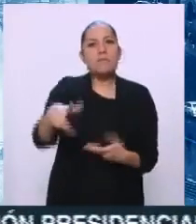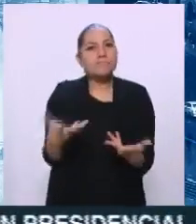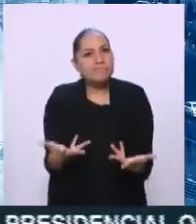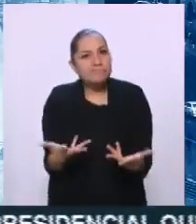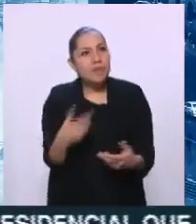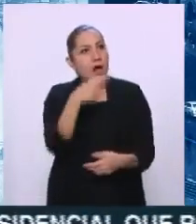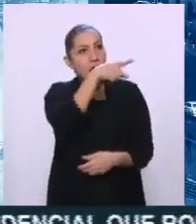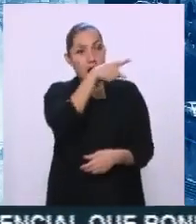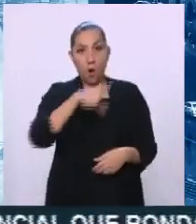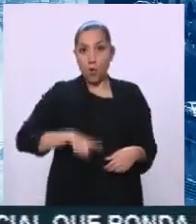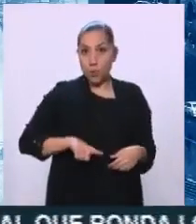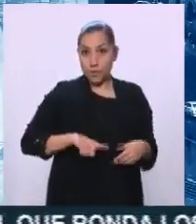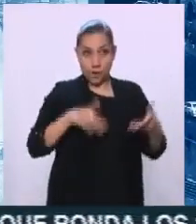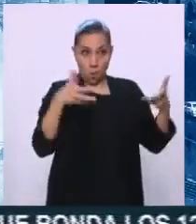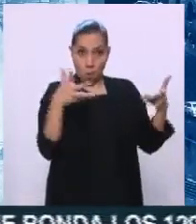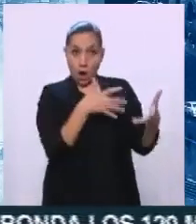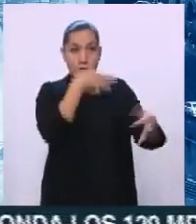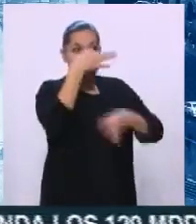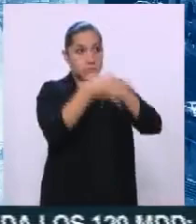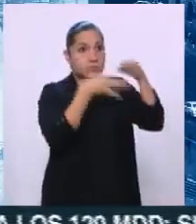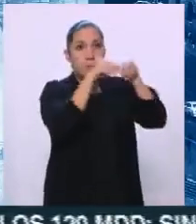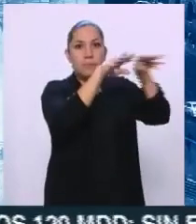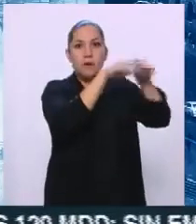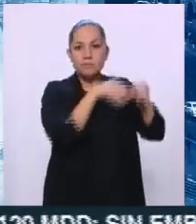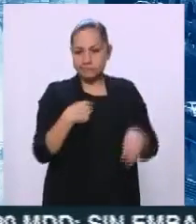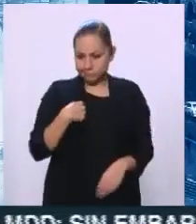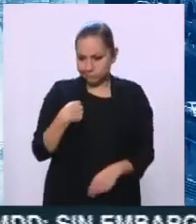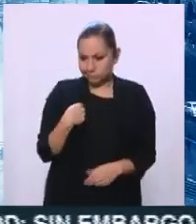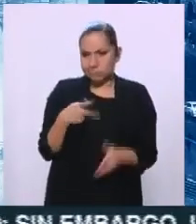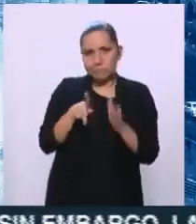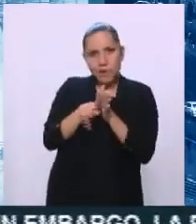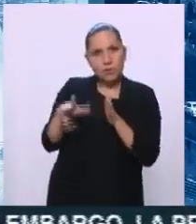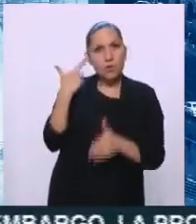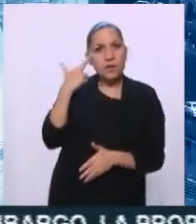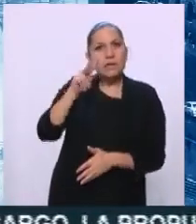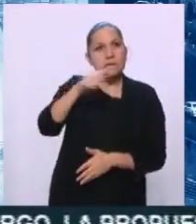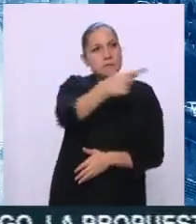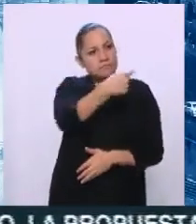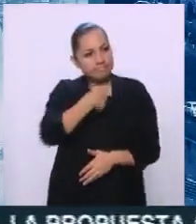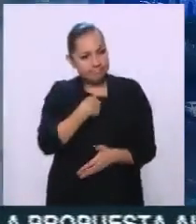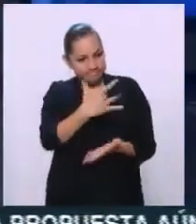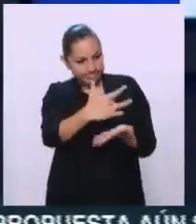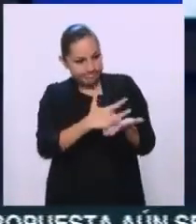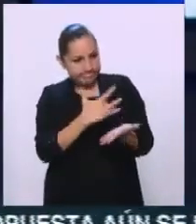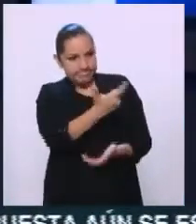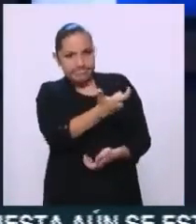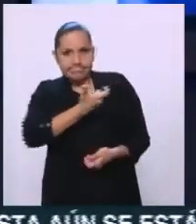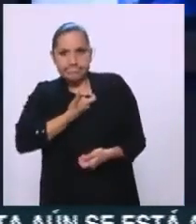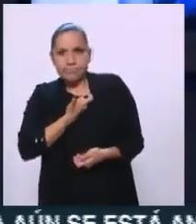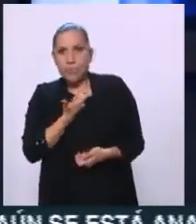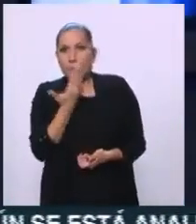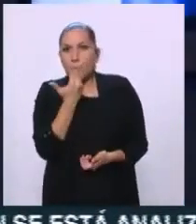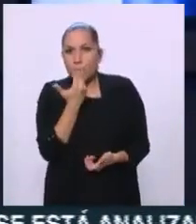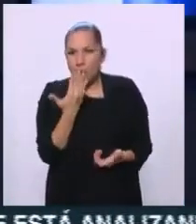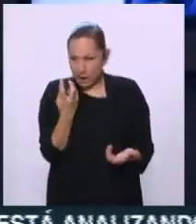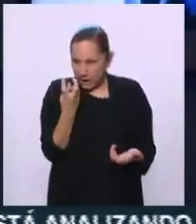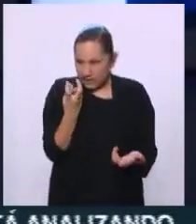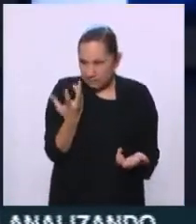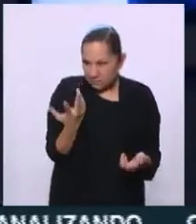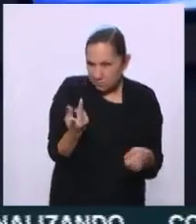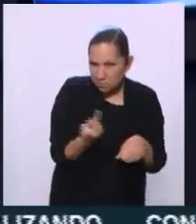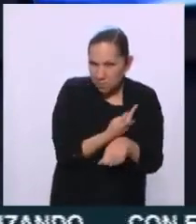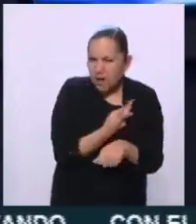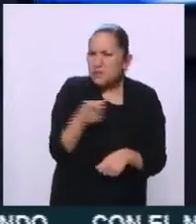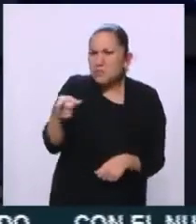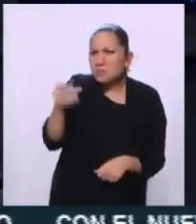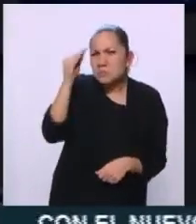mañanas. ¿Se les ha acabado, Jesús? ¿Se les va a acabar? Bueno, yo creo que primero hay que explicar un poco qué pasó y de dónde venimos, ¿no? A ver, sí. Por un lado venimos